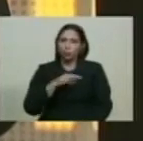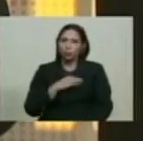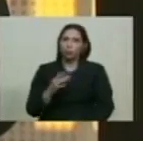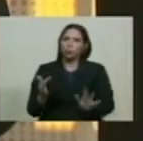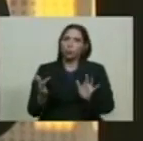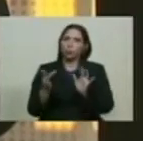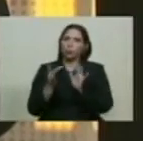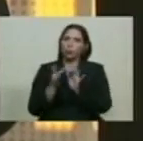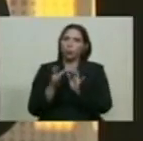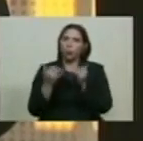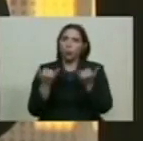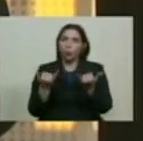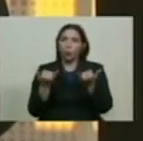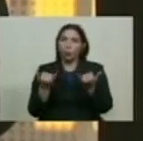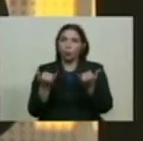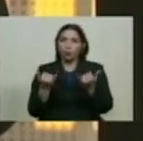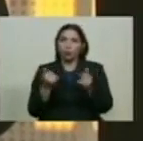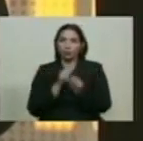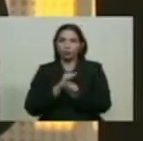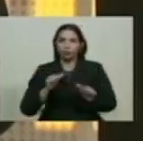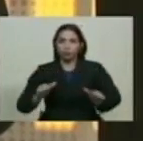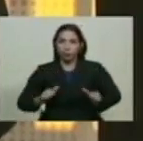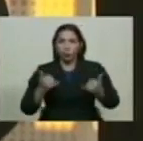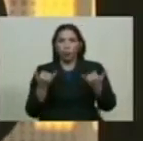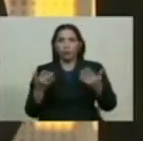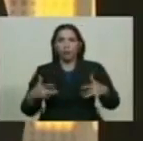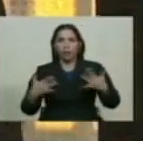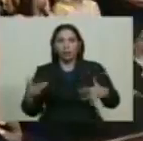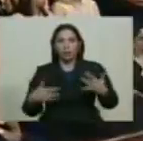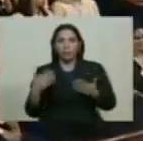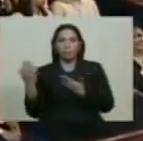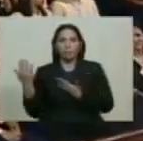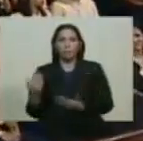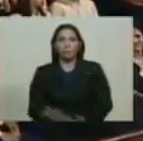directo hasta Fuerte Tiuna con una actividad que se realiza a esta hora.